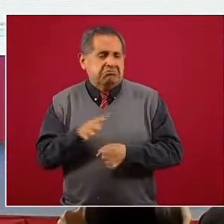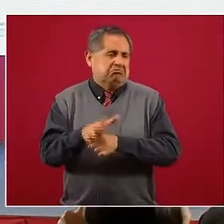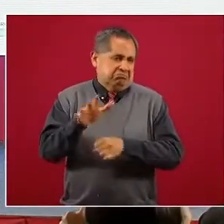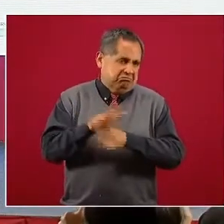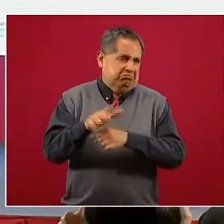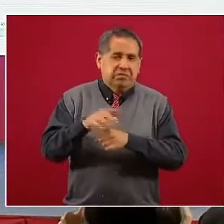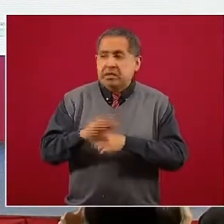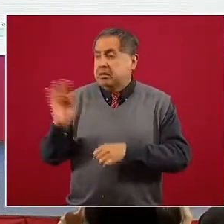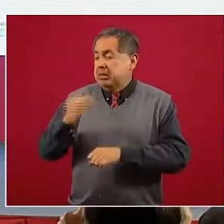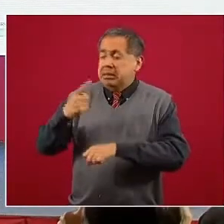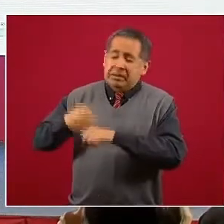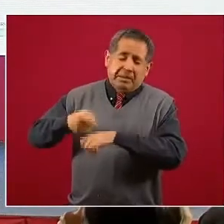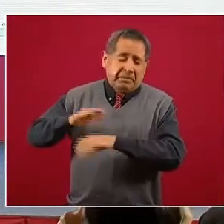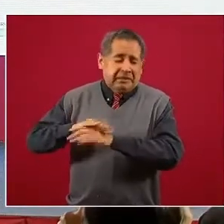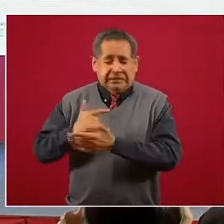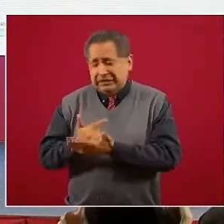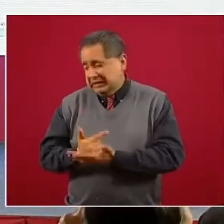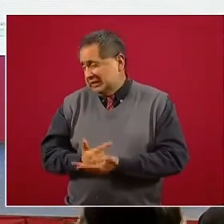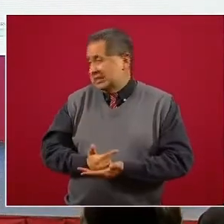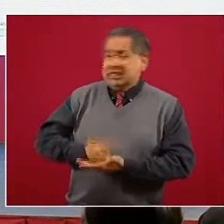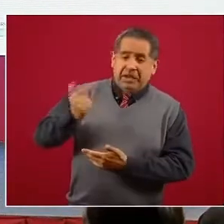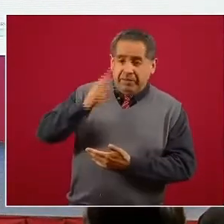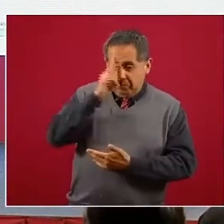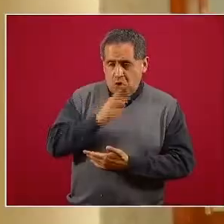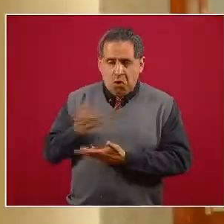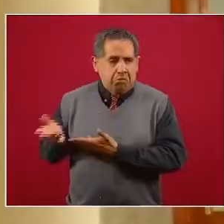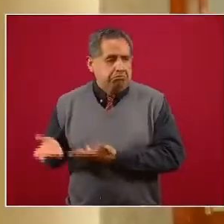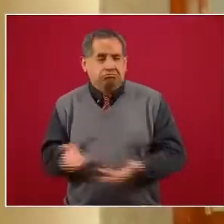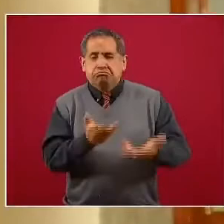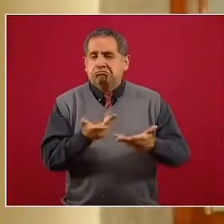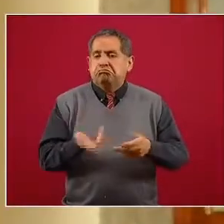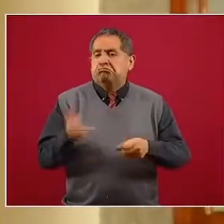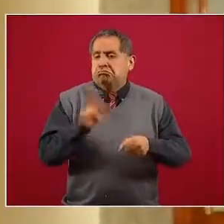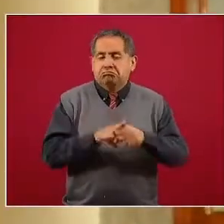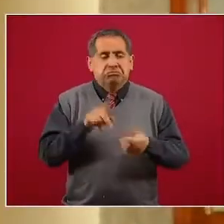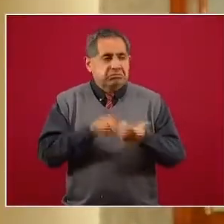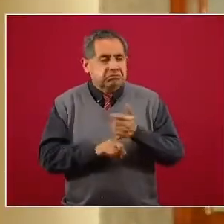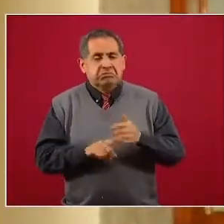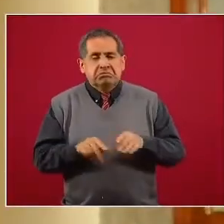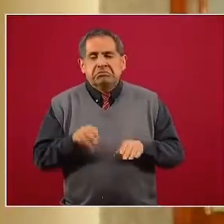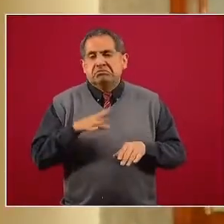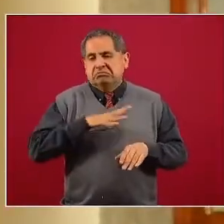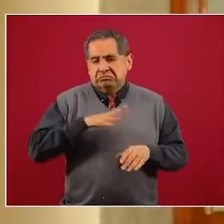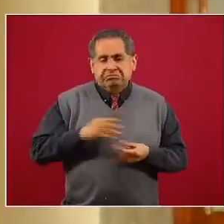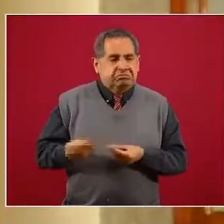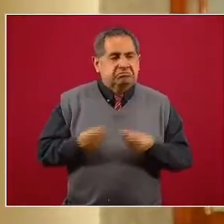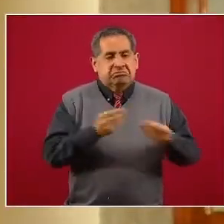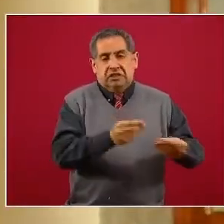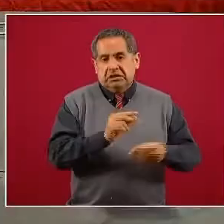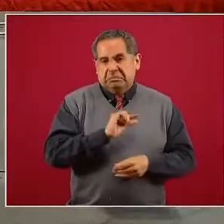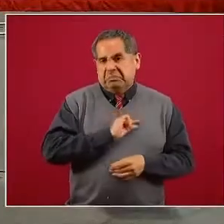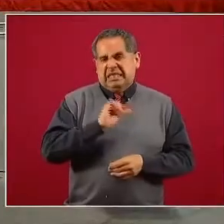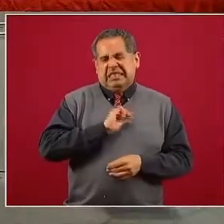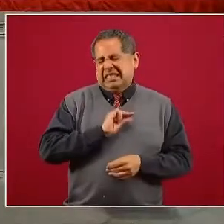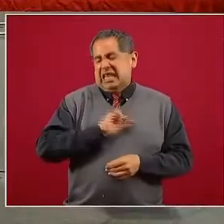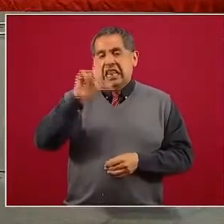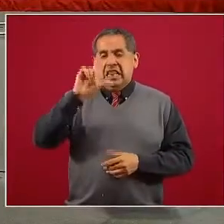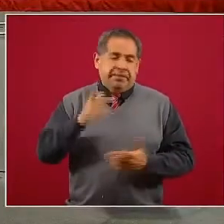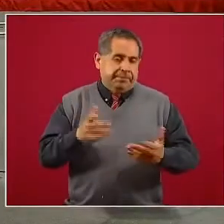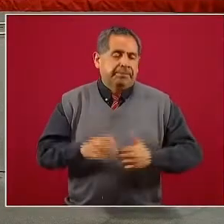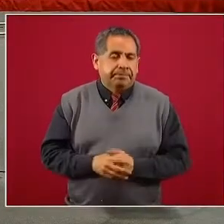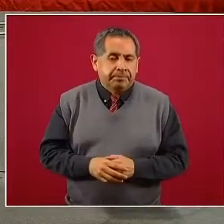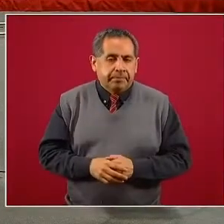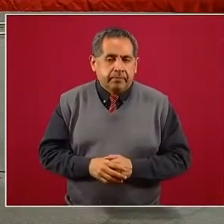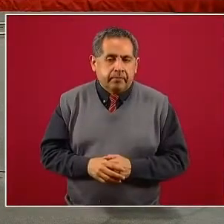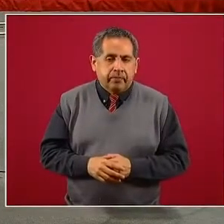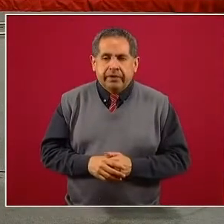las personas que así lo requieran puedan recibir este tipo de atención que es altamente especializada. Vamos a ver ahora